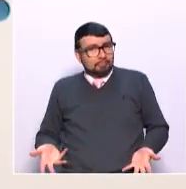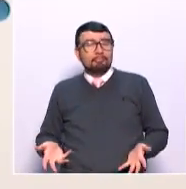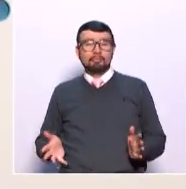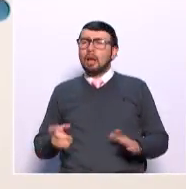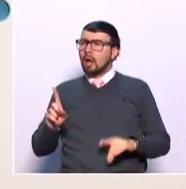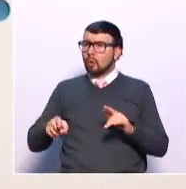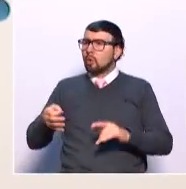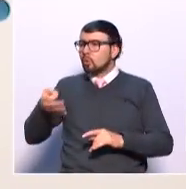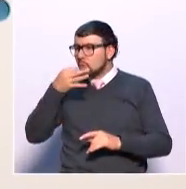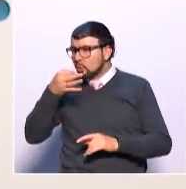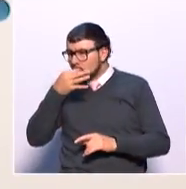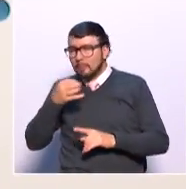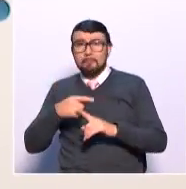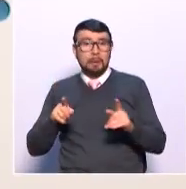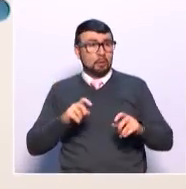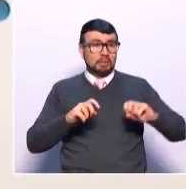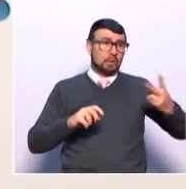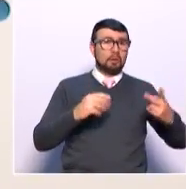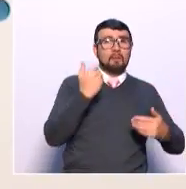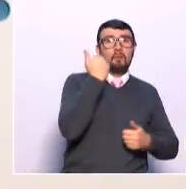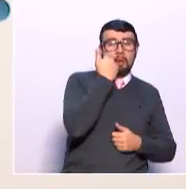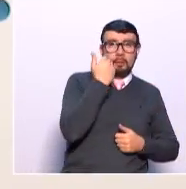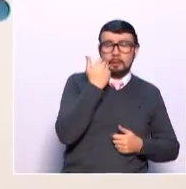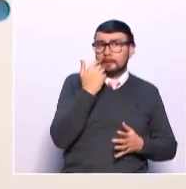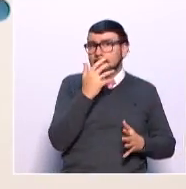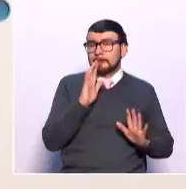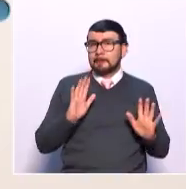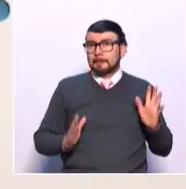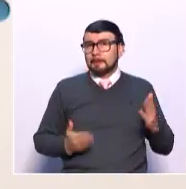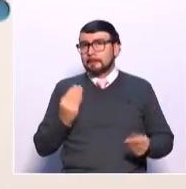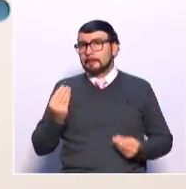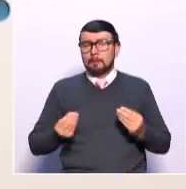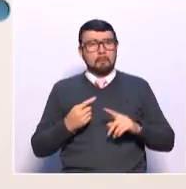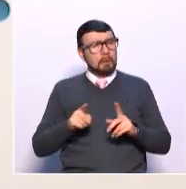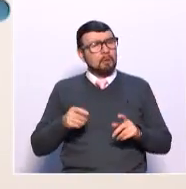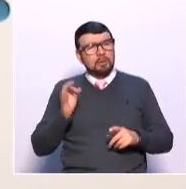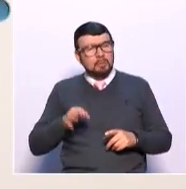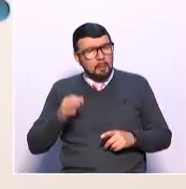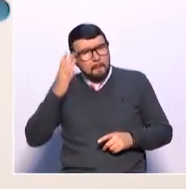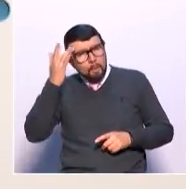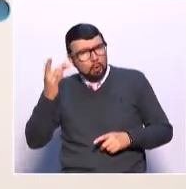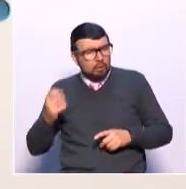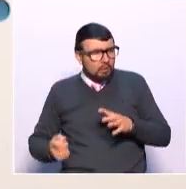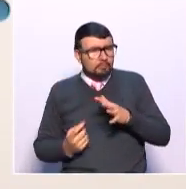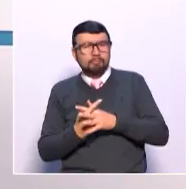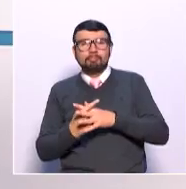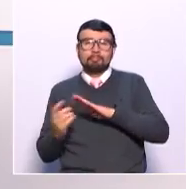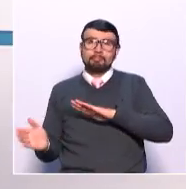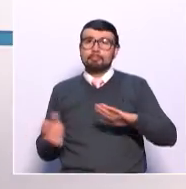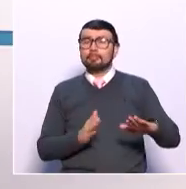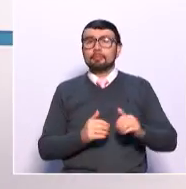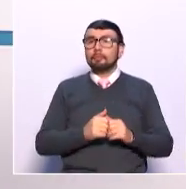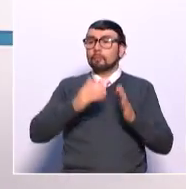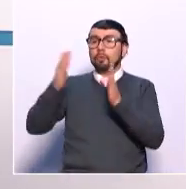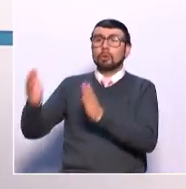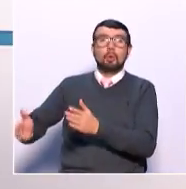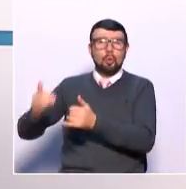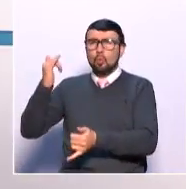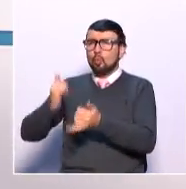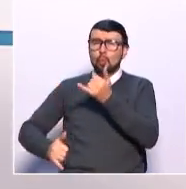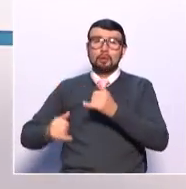unos efectos secundarios horribles que uno podría utilizar pero siempre la causa vamos a un corte de comerciales